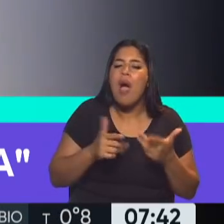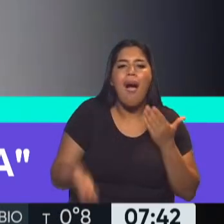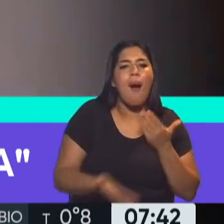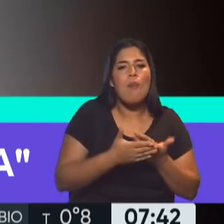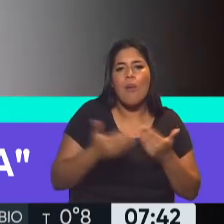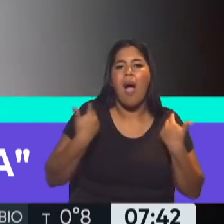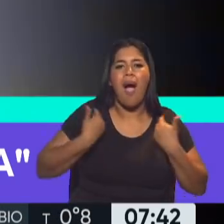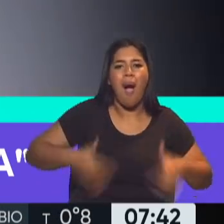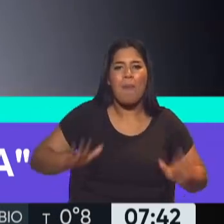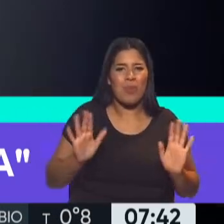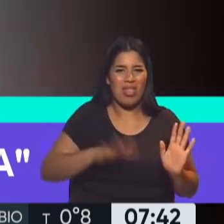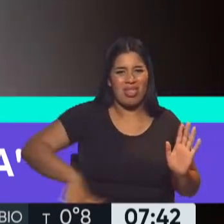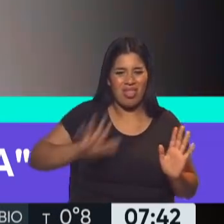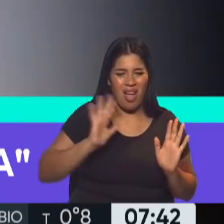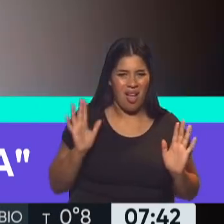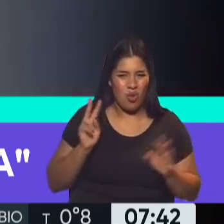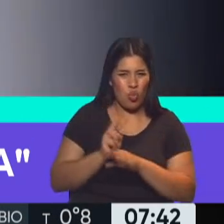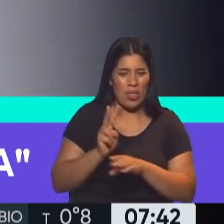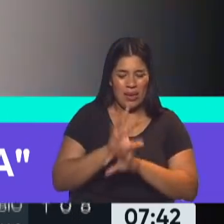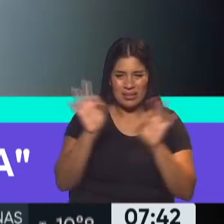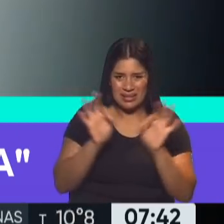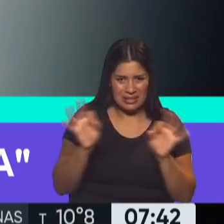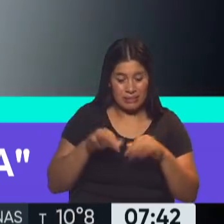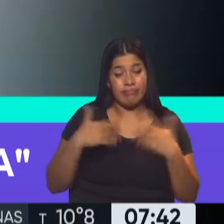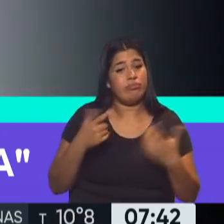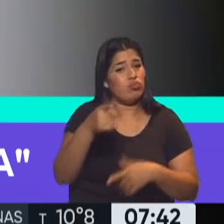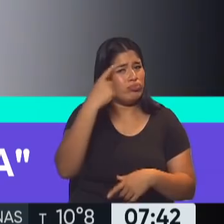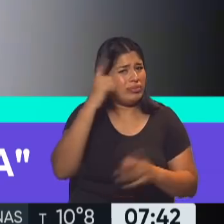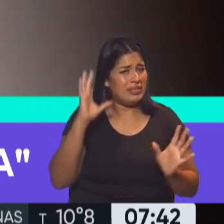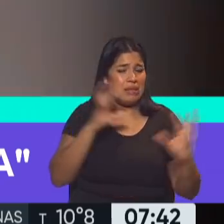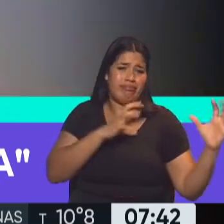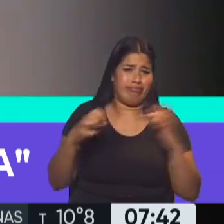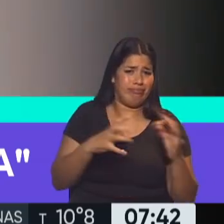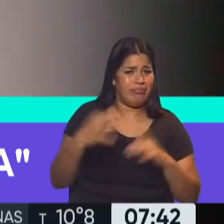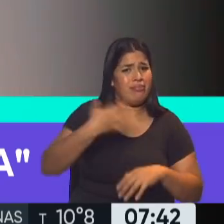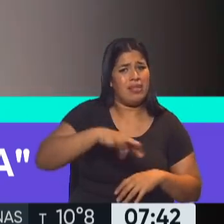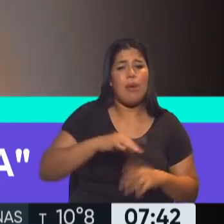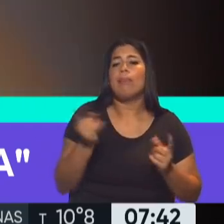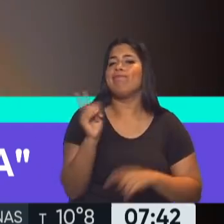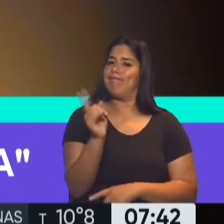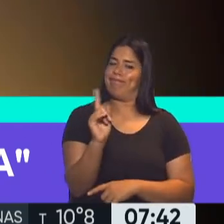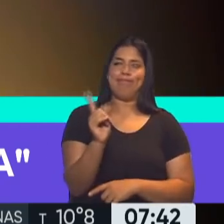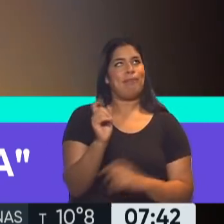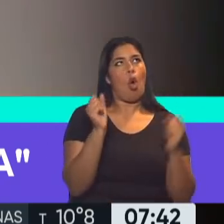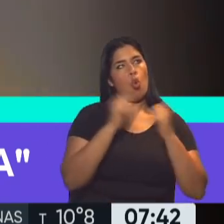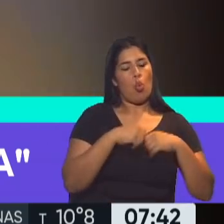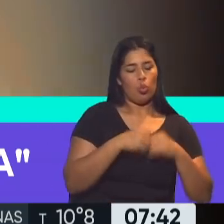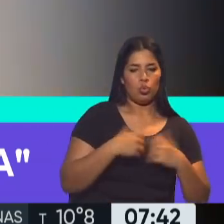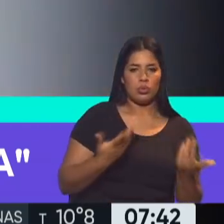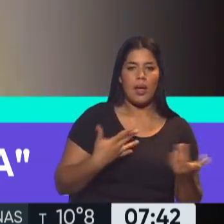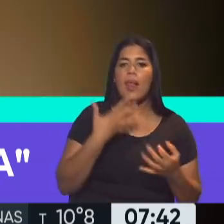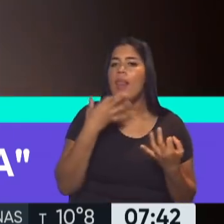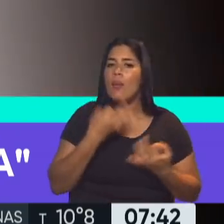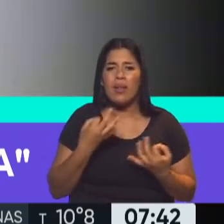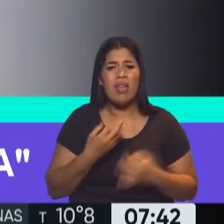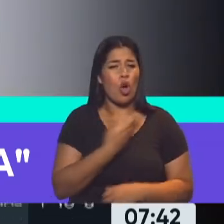de minero, ¿no? Así que imagínate el debate que requiere esto, y no, lo hacen a ocultas, de espaldas, un gobierno muy